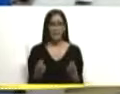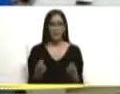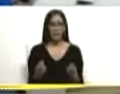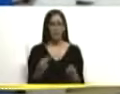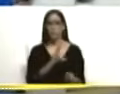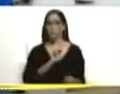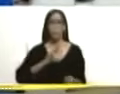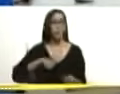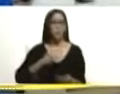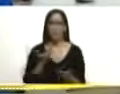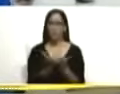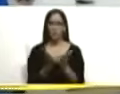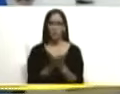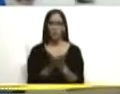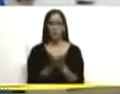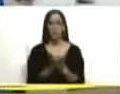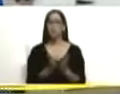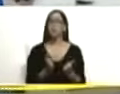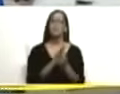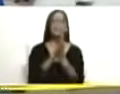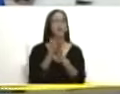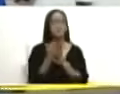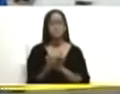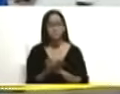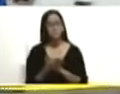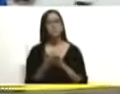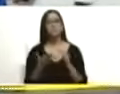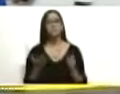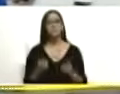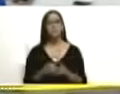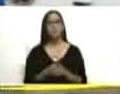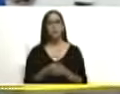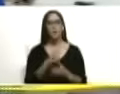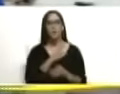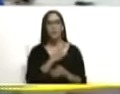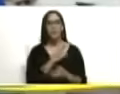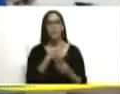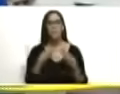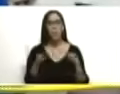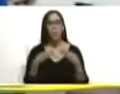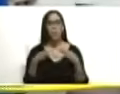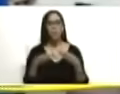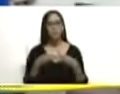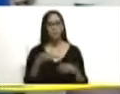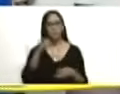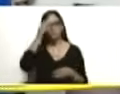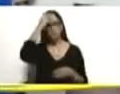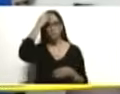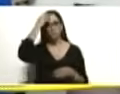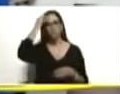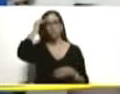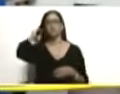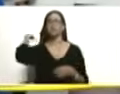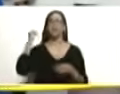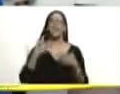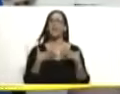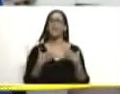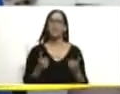podía estudiar y se iban a terminar de eliminar las universidades públicas. Pero en la salud era